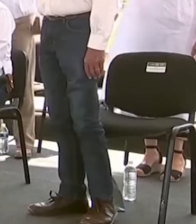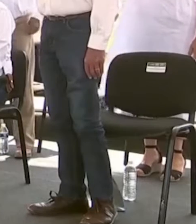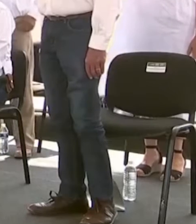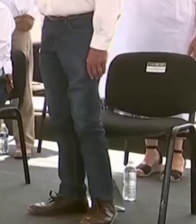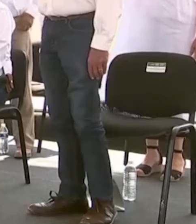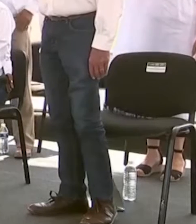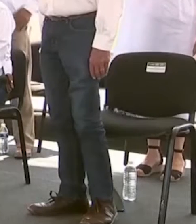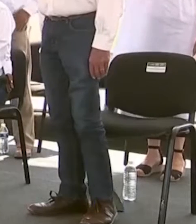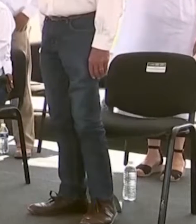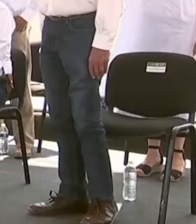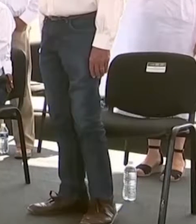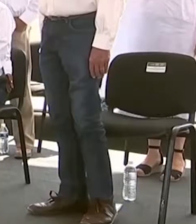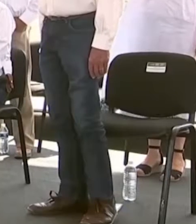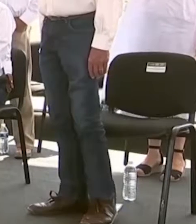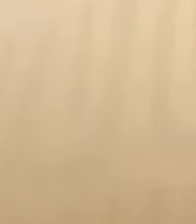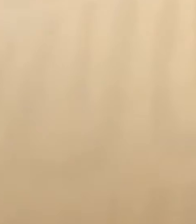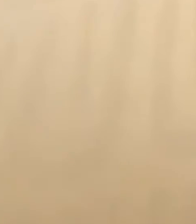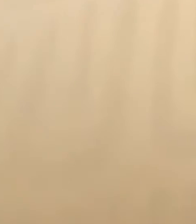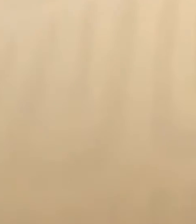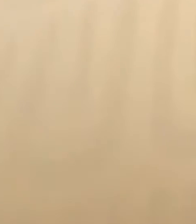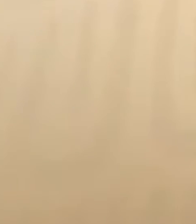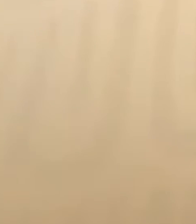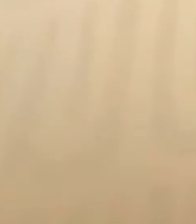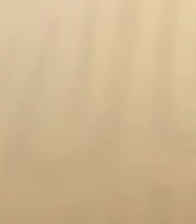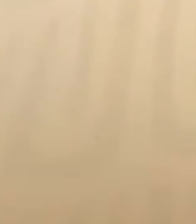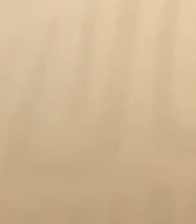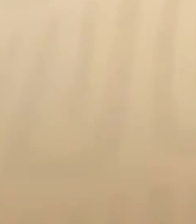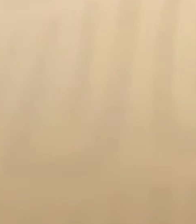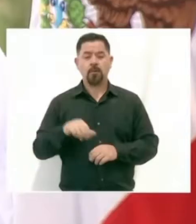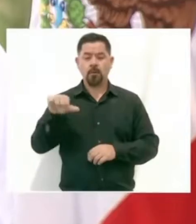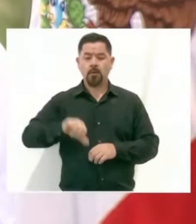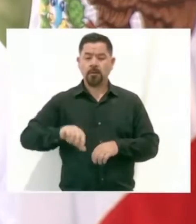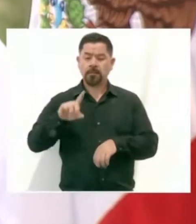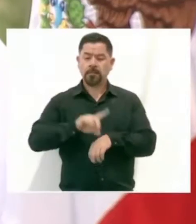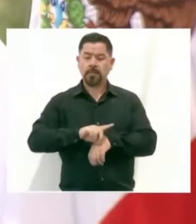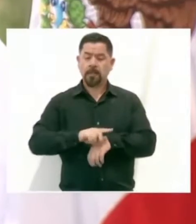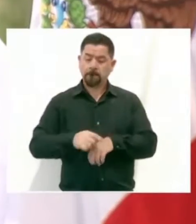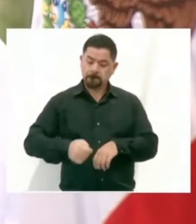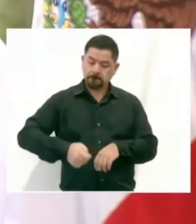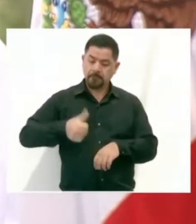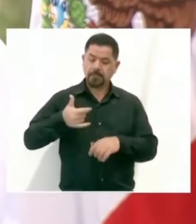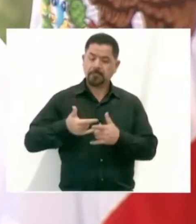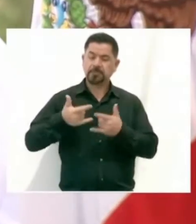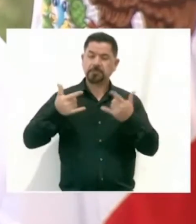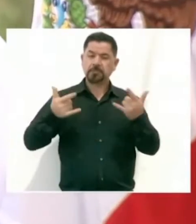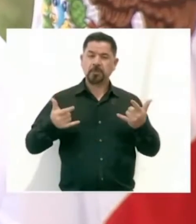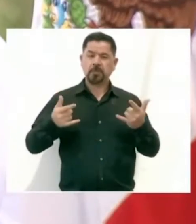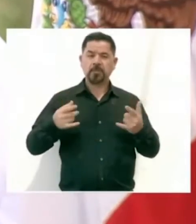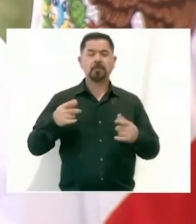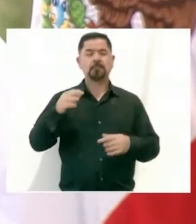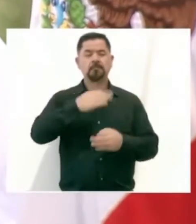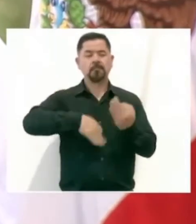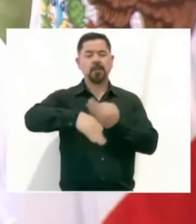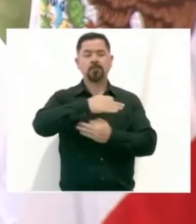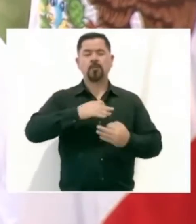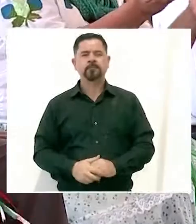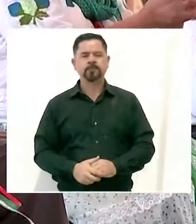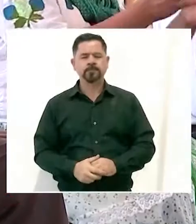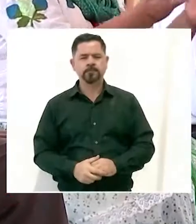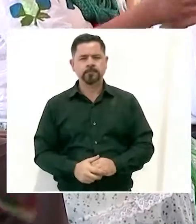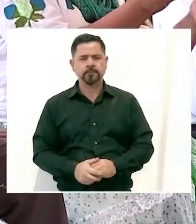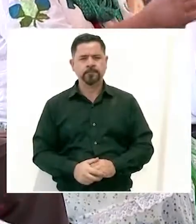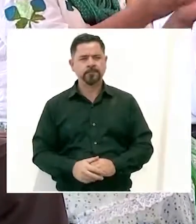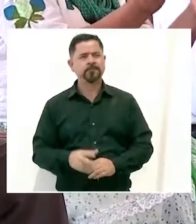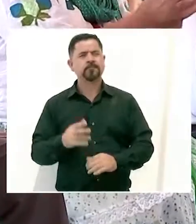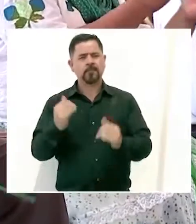El plan de justicia yaqui busca reparar, al límite de lo posible, los abusos y despojos que durante décadas y siglos